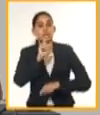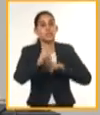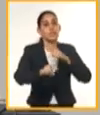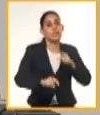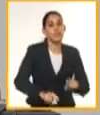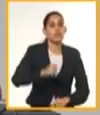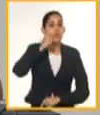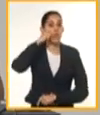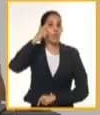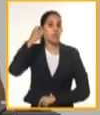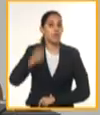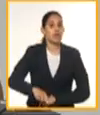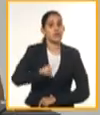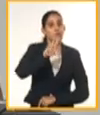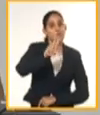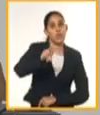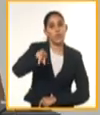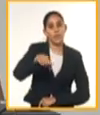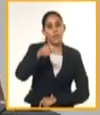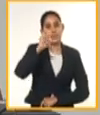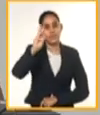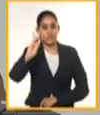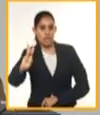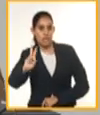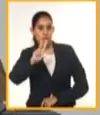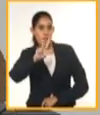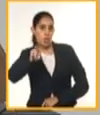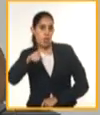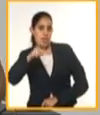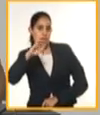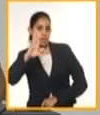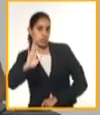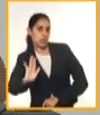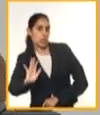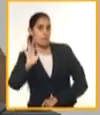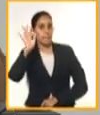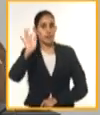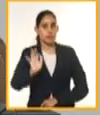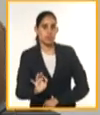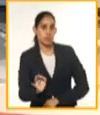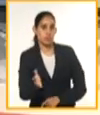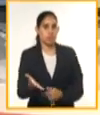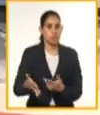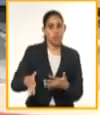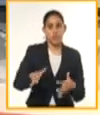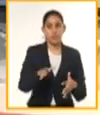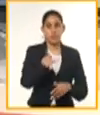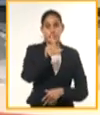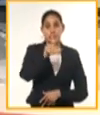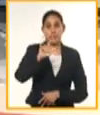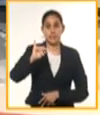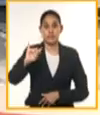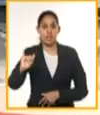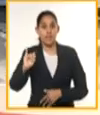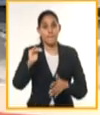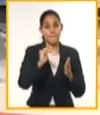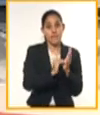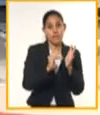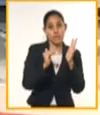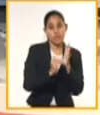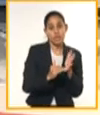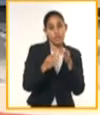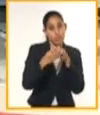de 2,3 a 2,5. No, es una... Incluso hasta 2,7 puede ser. Son 16.000 millones de